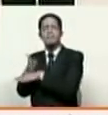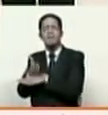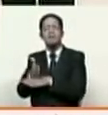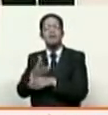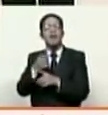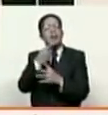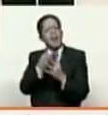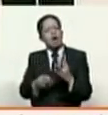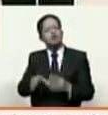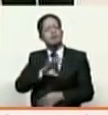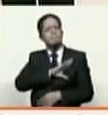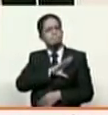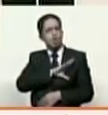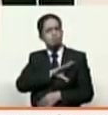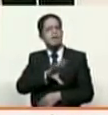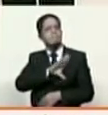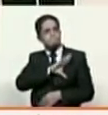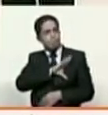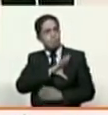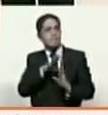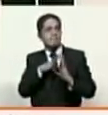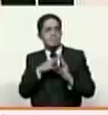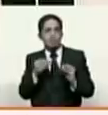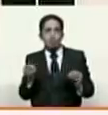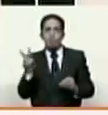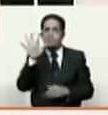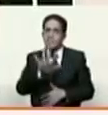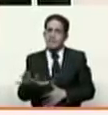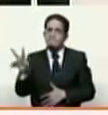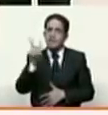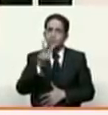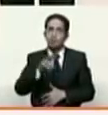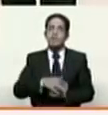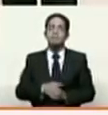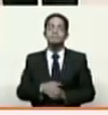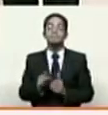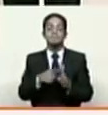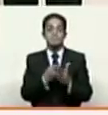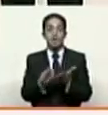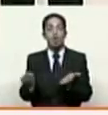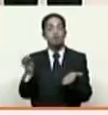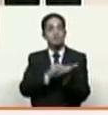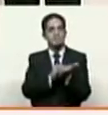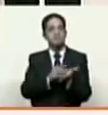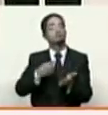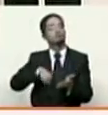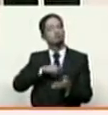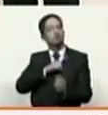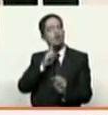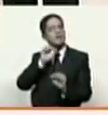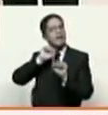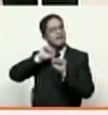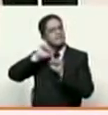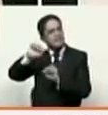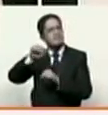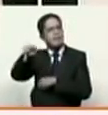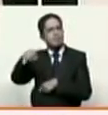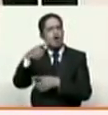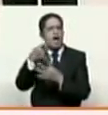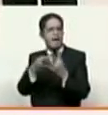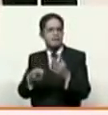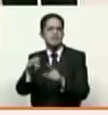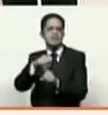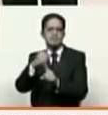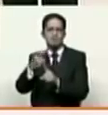patrimonio y los activos que es de todos los venezolanos y de todas las venezolanas. Así que nuevamente rechazamos, condenamos este tipo de posiciones